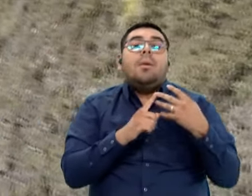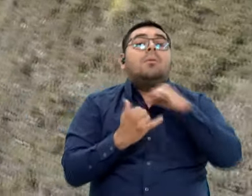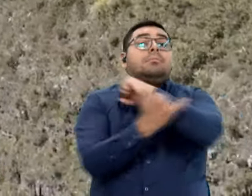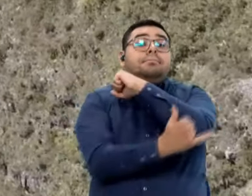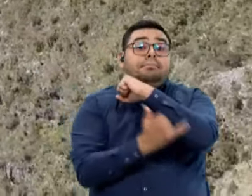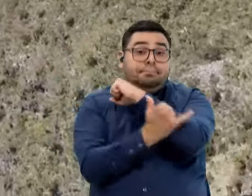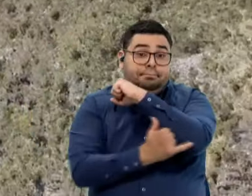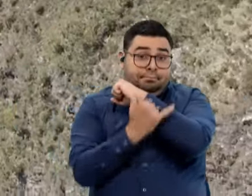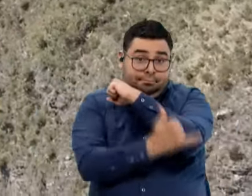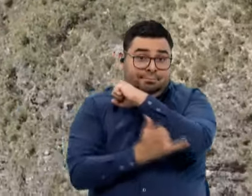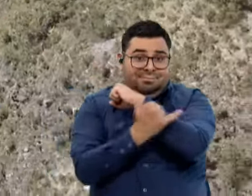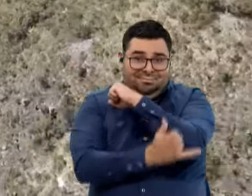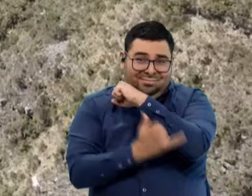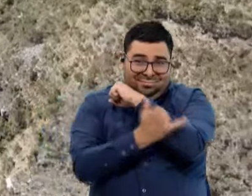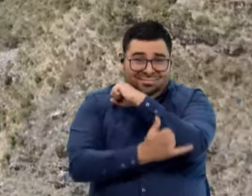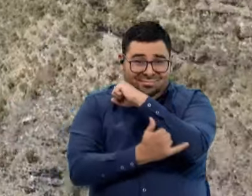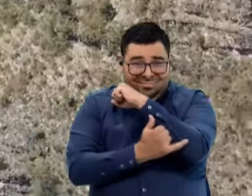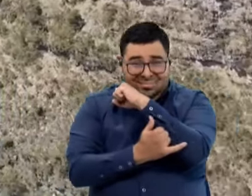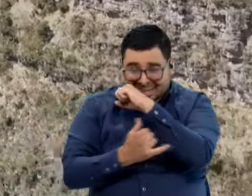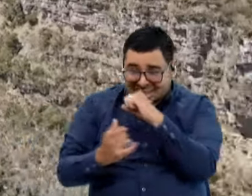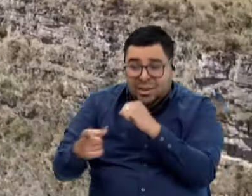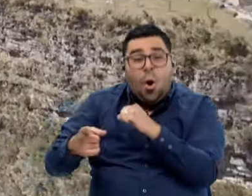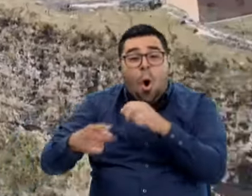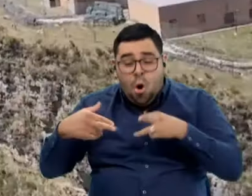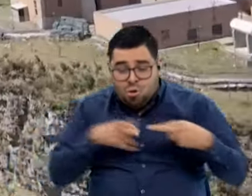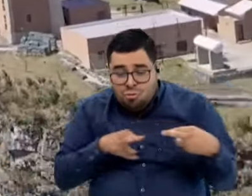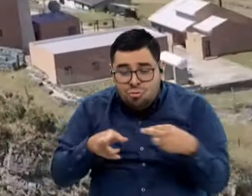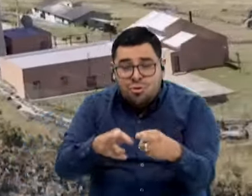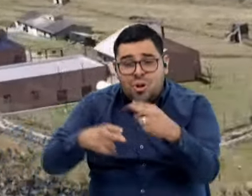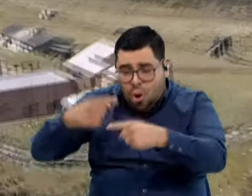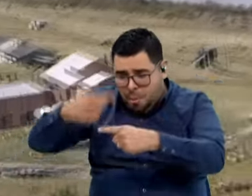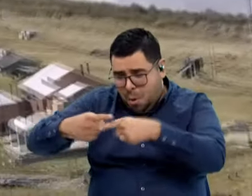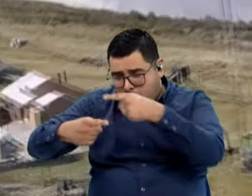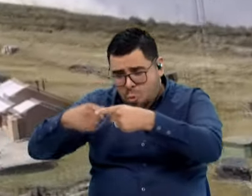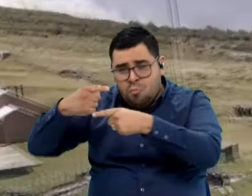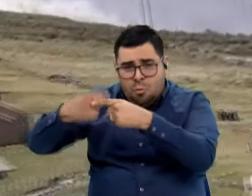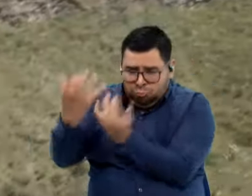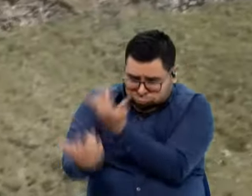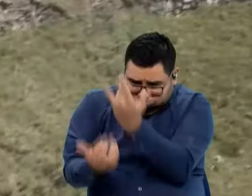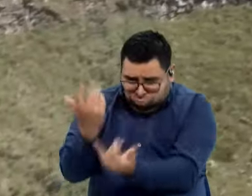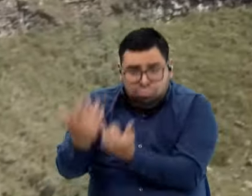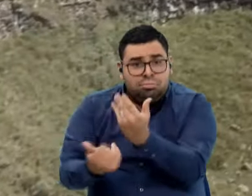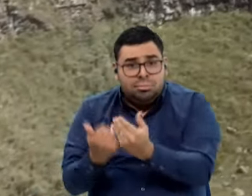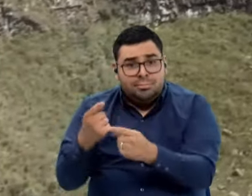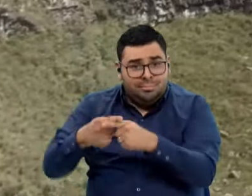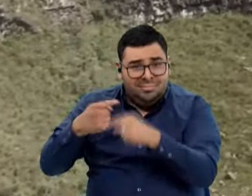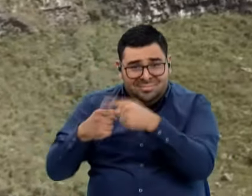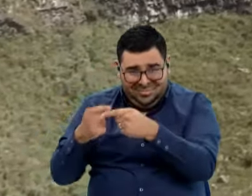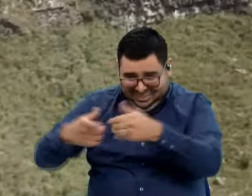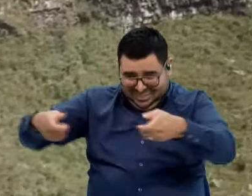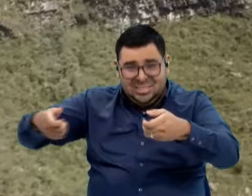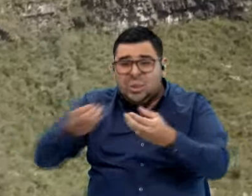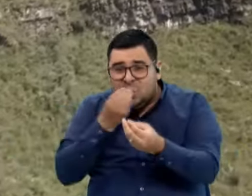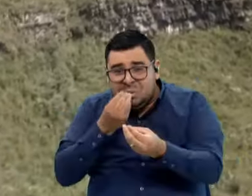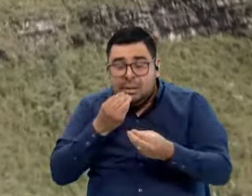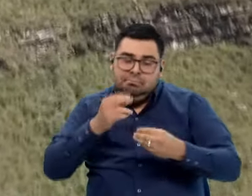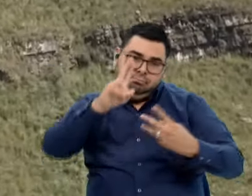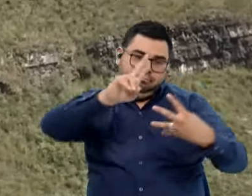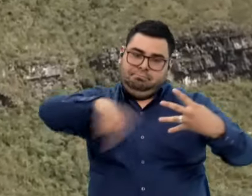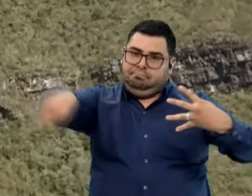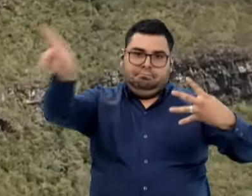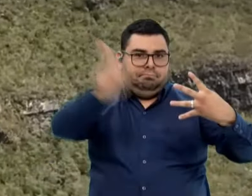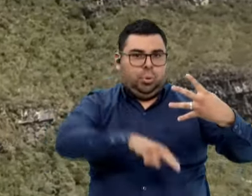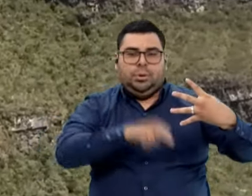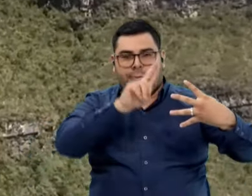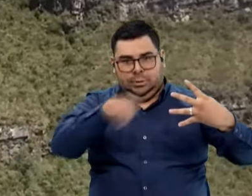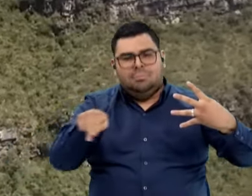colombianos somos mucho de paseo de olla, además tenemos hasta 7 películas del famoso paseo de olla, porque los colombianos somos así. Pero en este momento